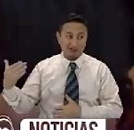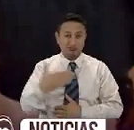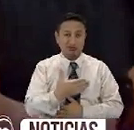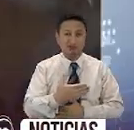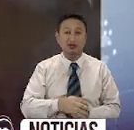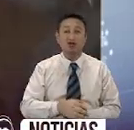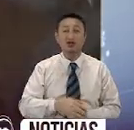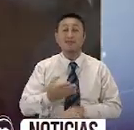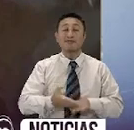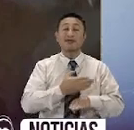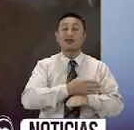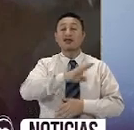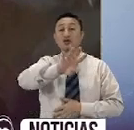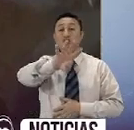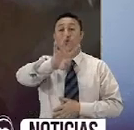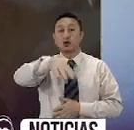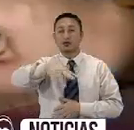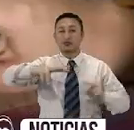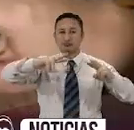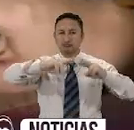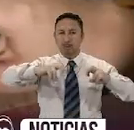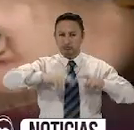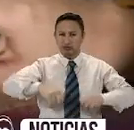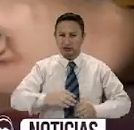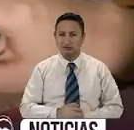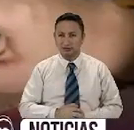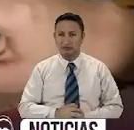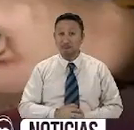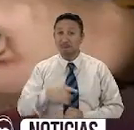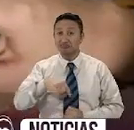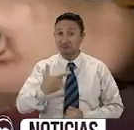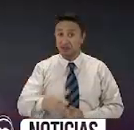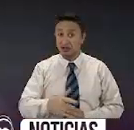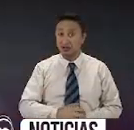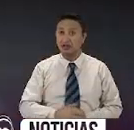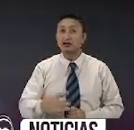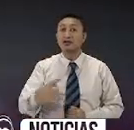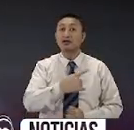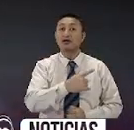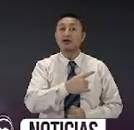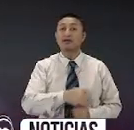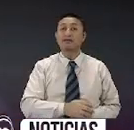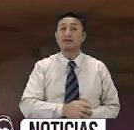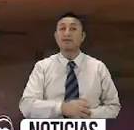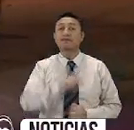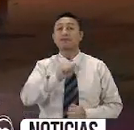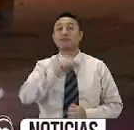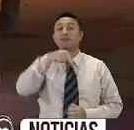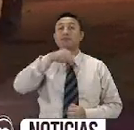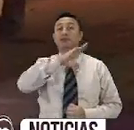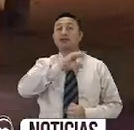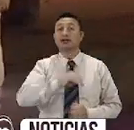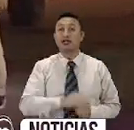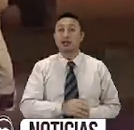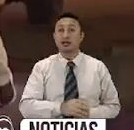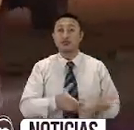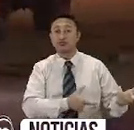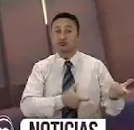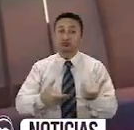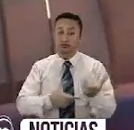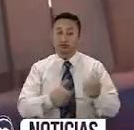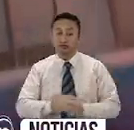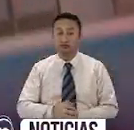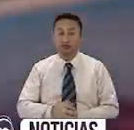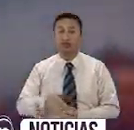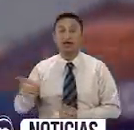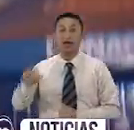4 meses de investigaciones. Así se logró determinar que en la agencia de tránsito, en el cuerpo de bomberos y hasta en